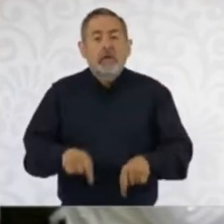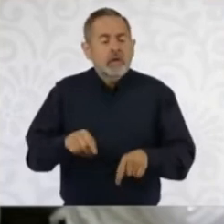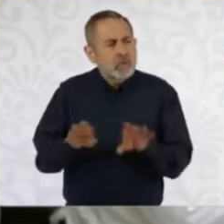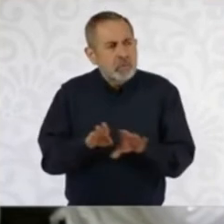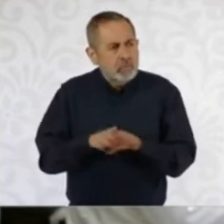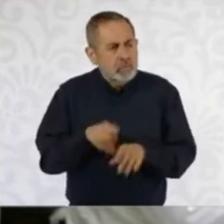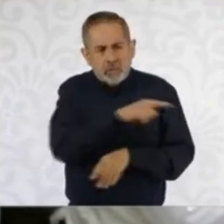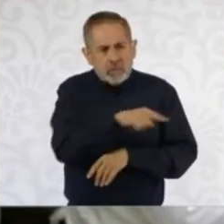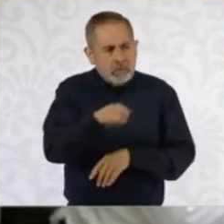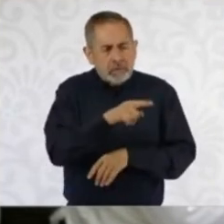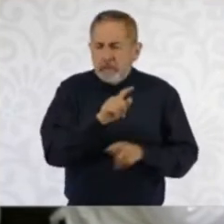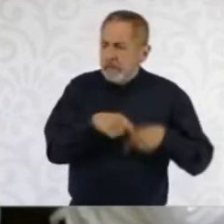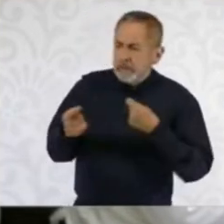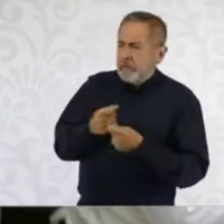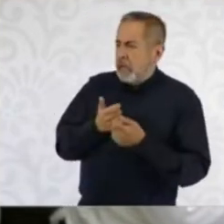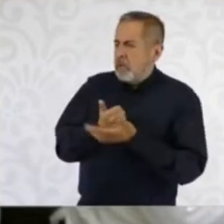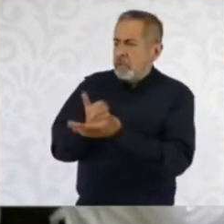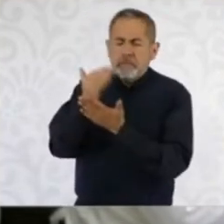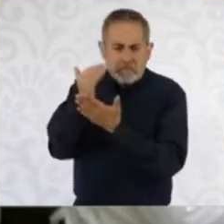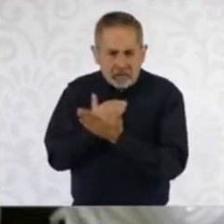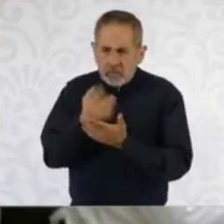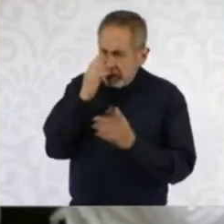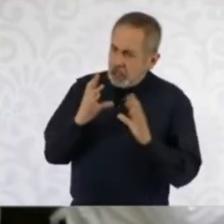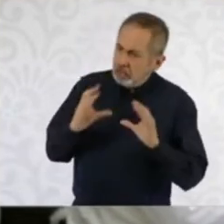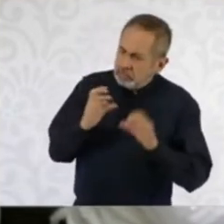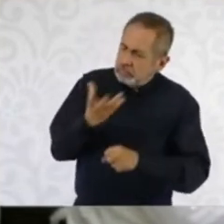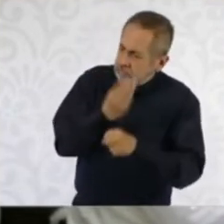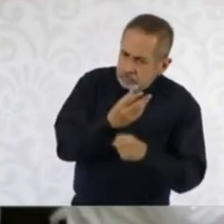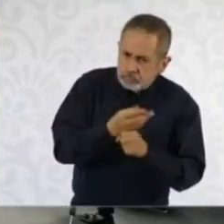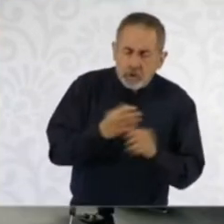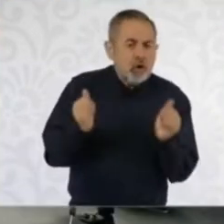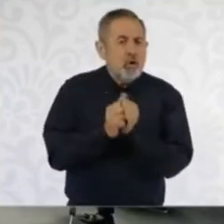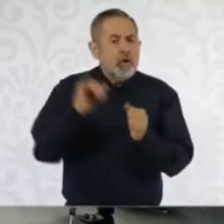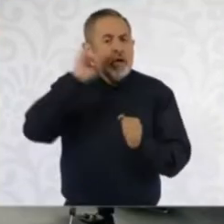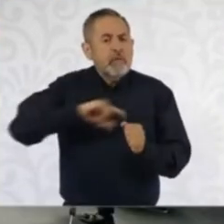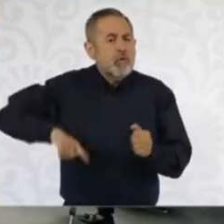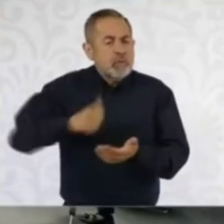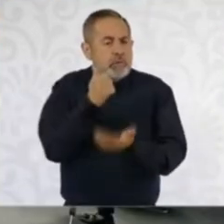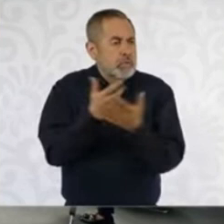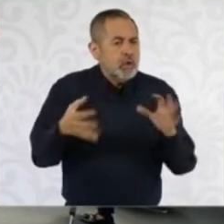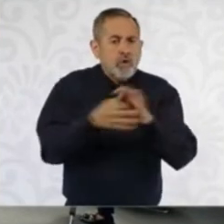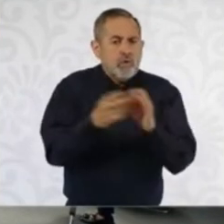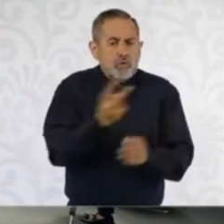mitigar pues, esos efectos que dejó el cártel inmobiliario junto con la jefa de gobierno.